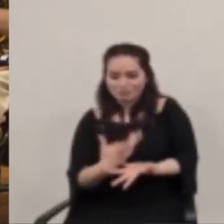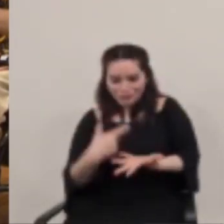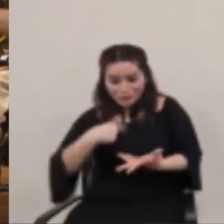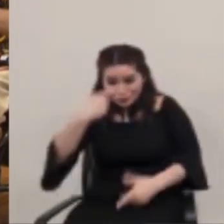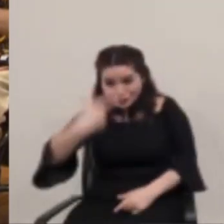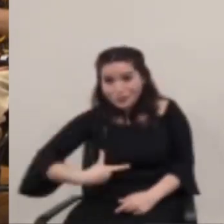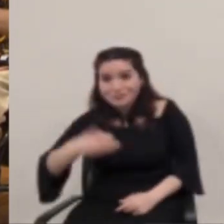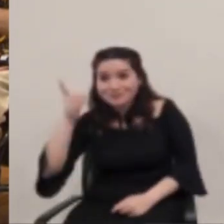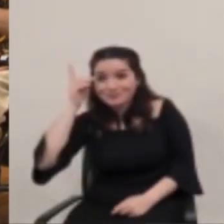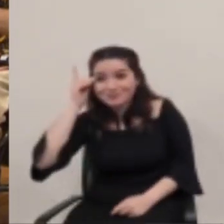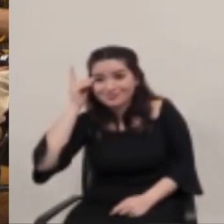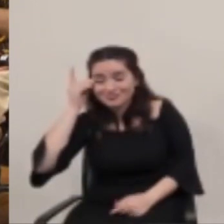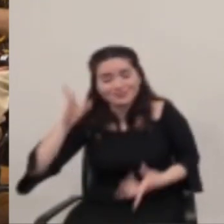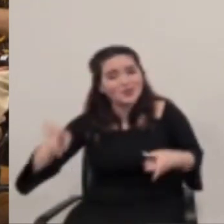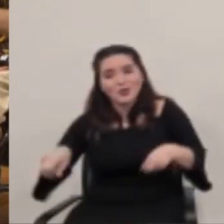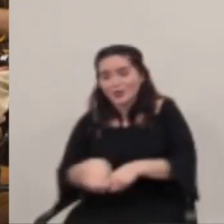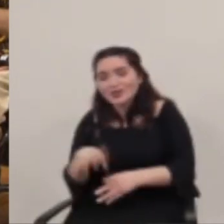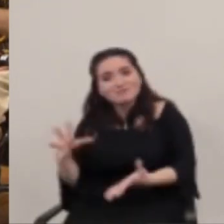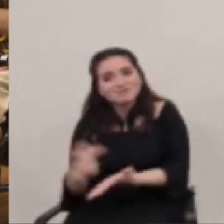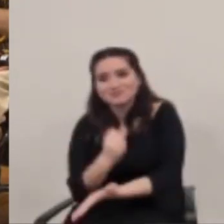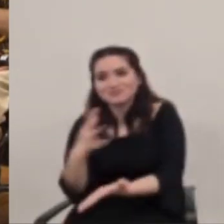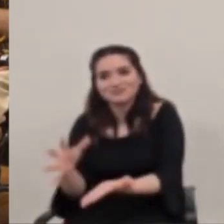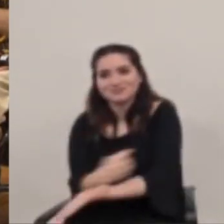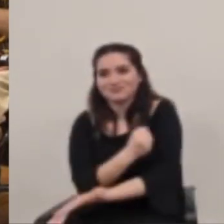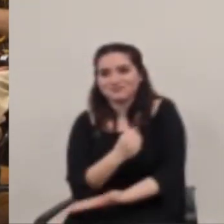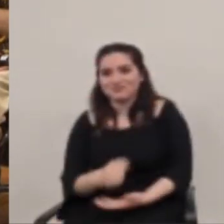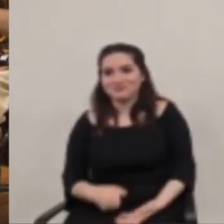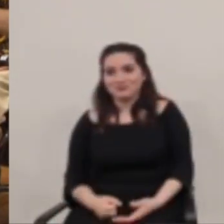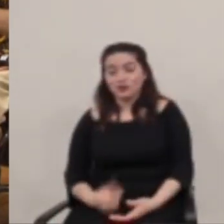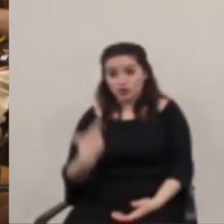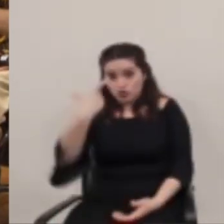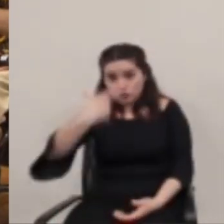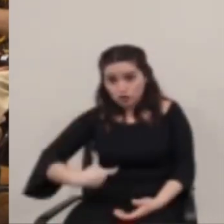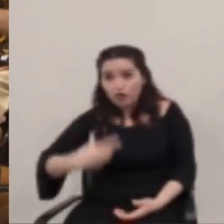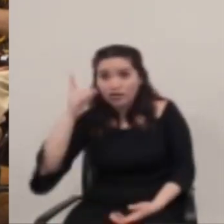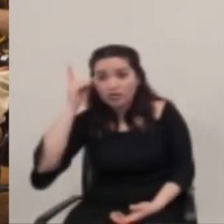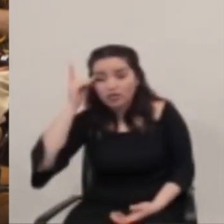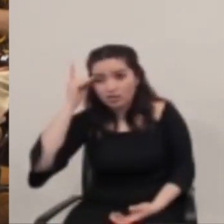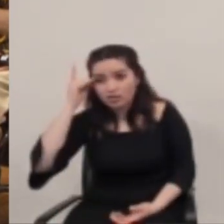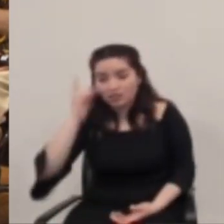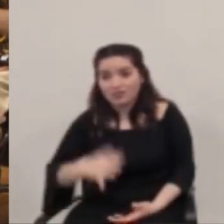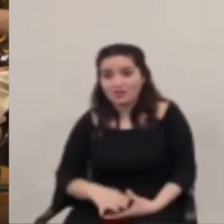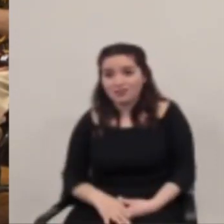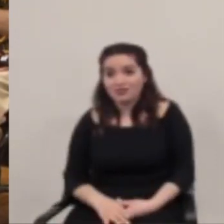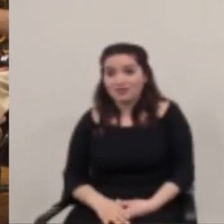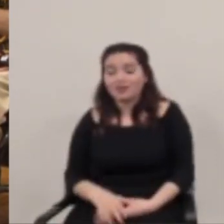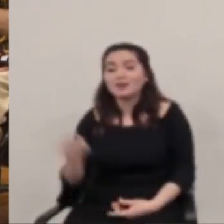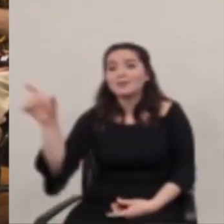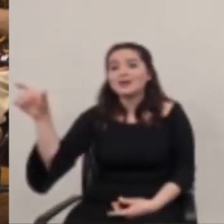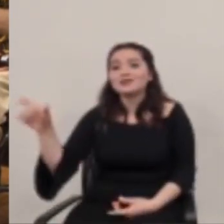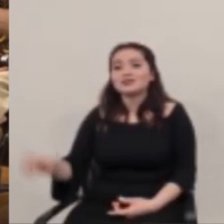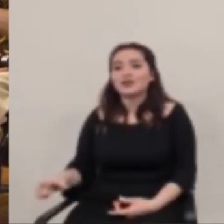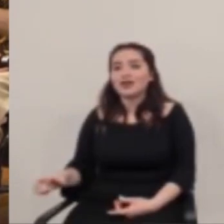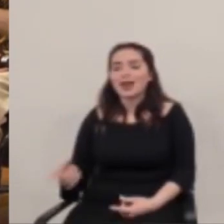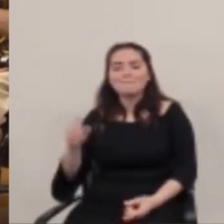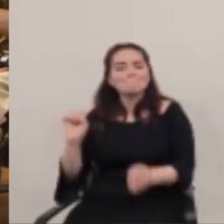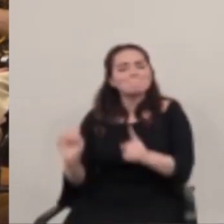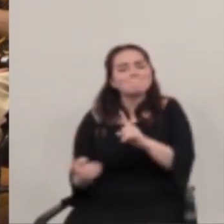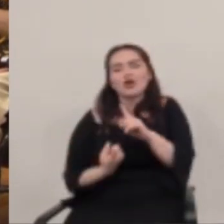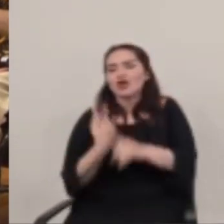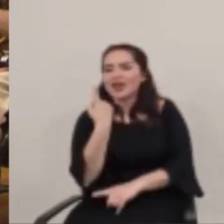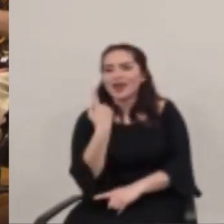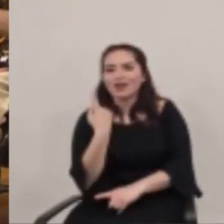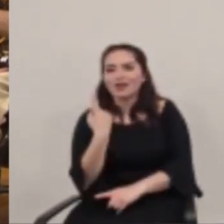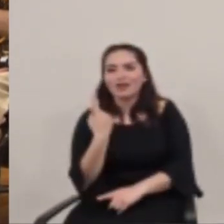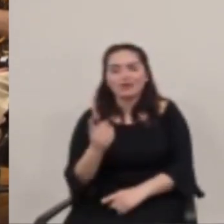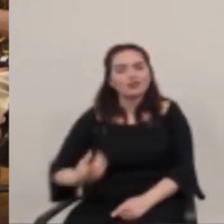síndrome de Down. Yo digo, pero ¿cómo? Si tú no eres síndrome de Down, tú tienes síndrome de Down. Pero alguien como él, que es un pionero de vanguardia, todos